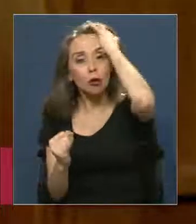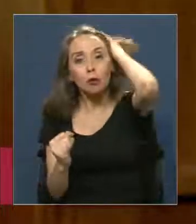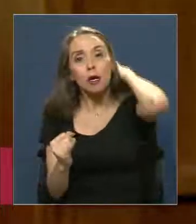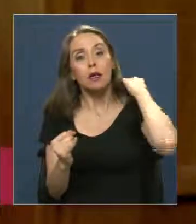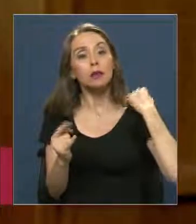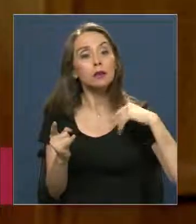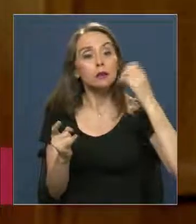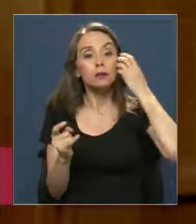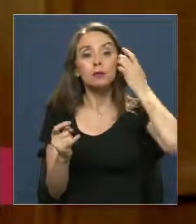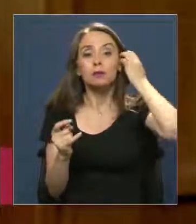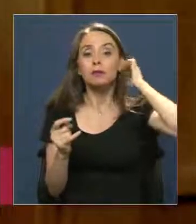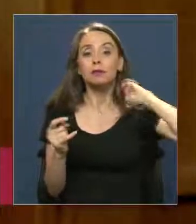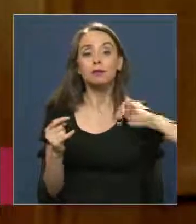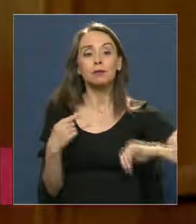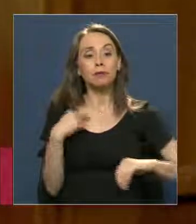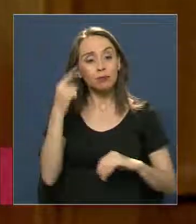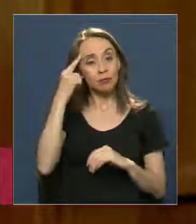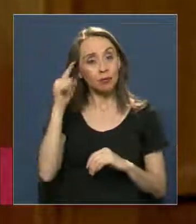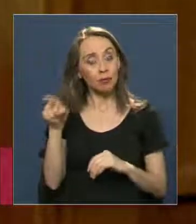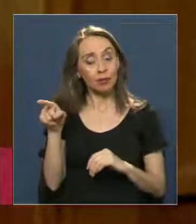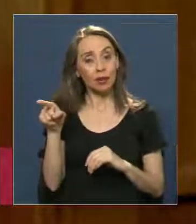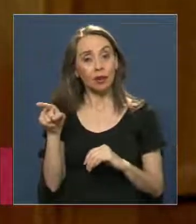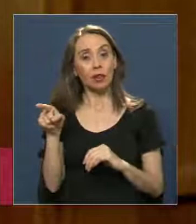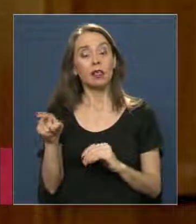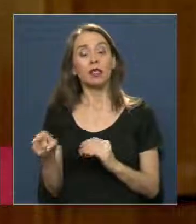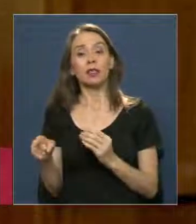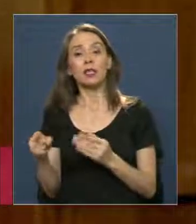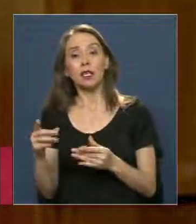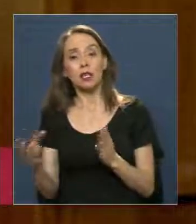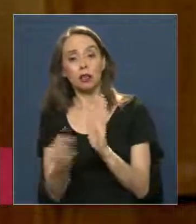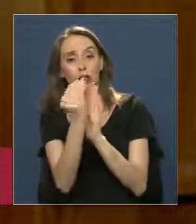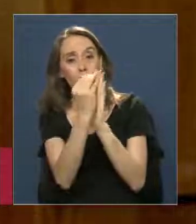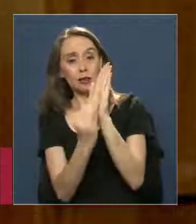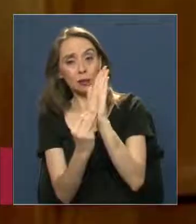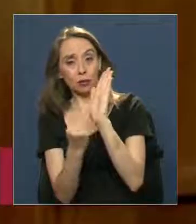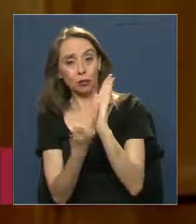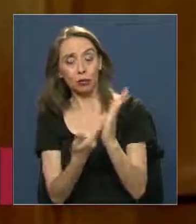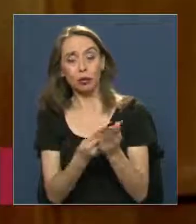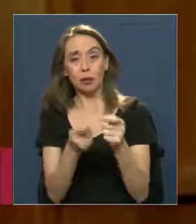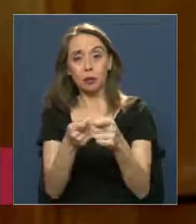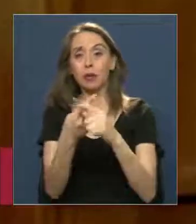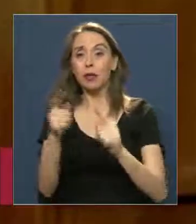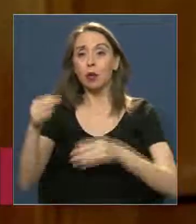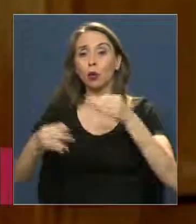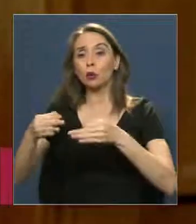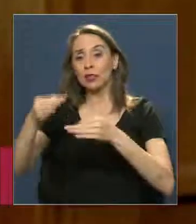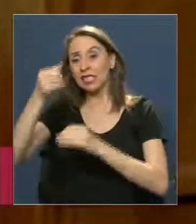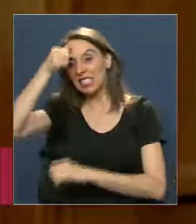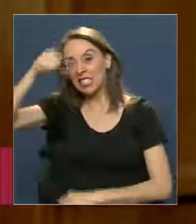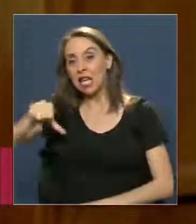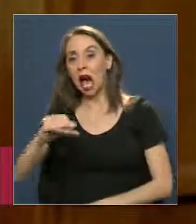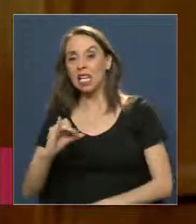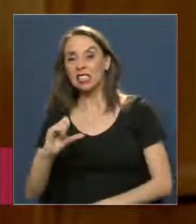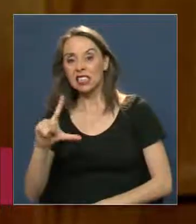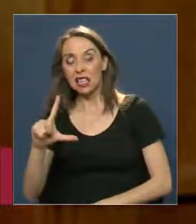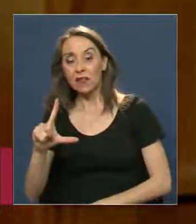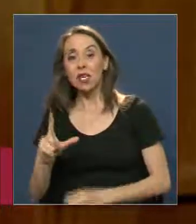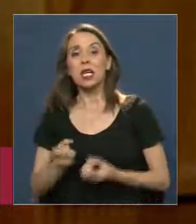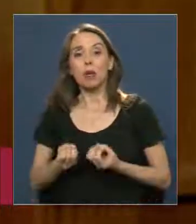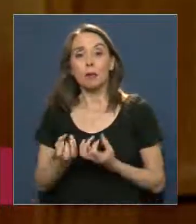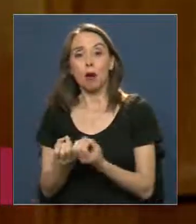De hecho, a mí me parece que lo propuesto hace que sea muy diferente sancionar civilmente la promoción del